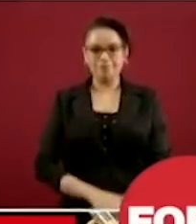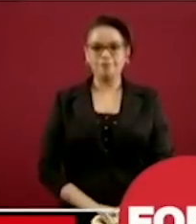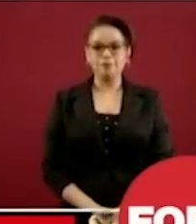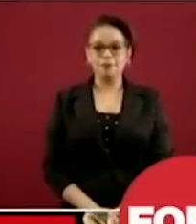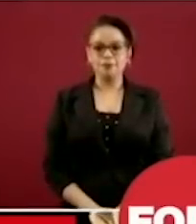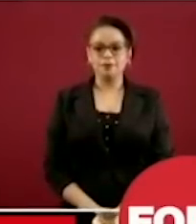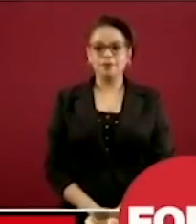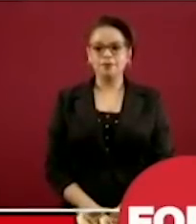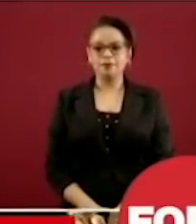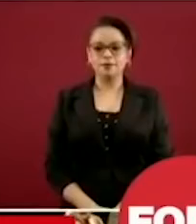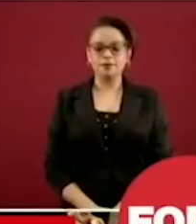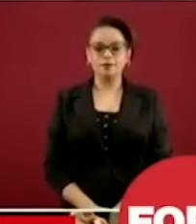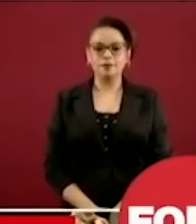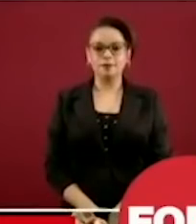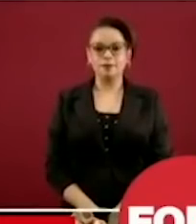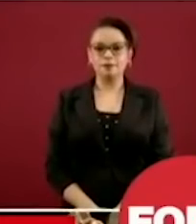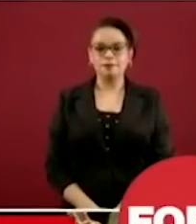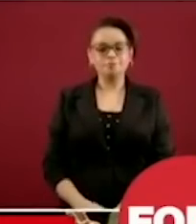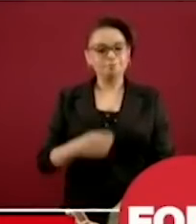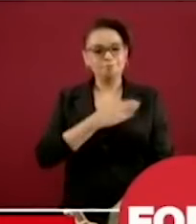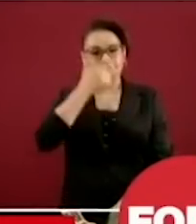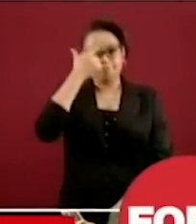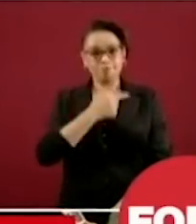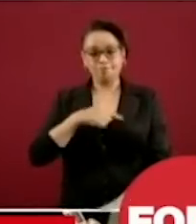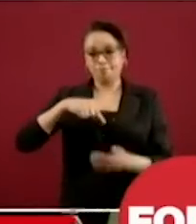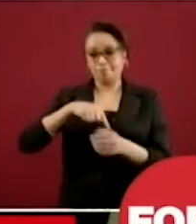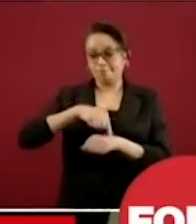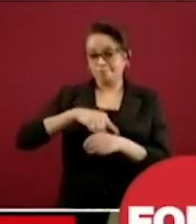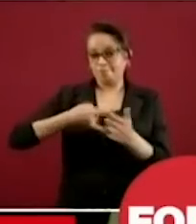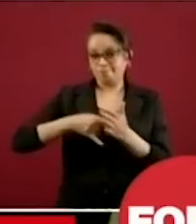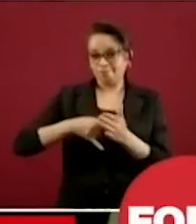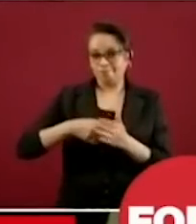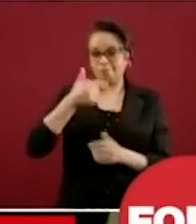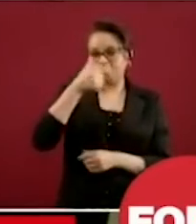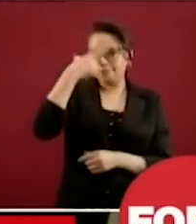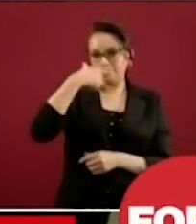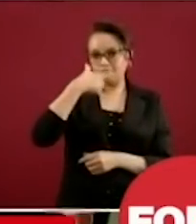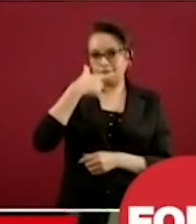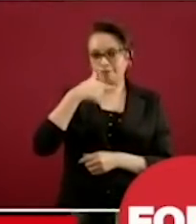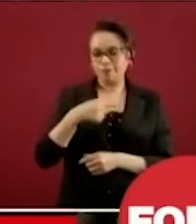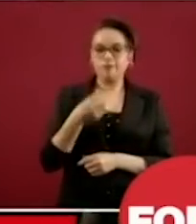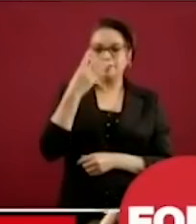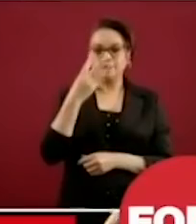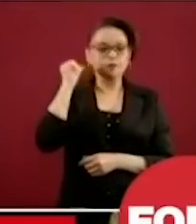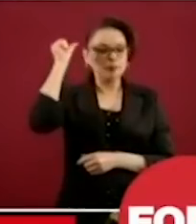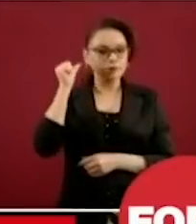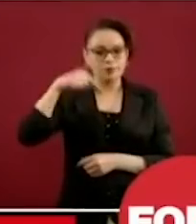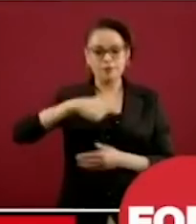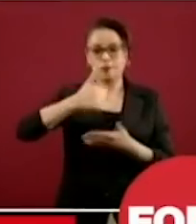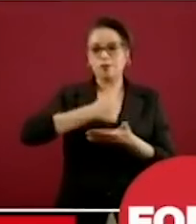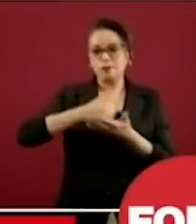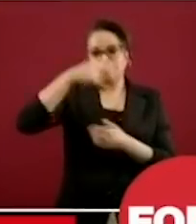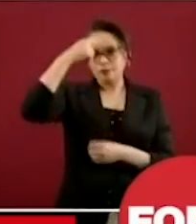prensa sobre el COVID-19 en México. Los dejo con ella. Buenas noches, son las 19 horas del viernes 3 de abril. Estamos en la Ciudad de